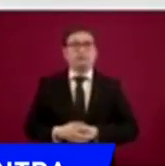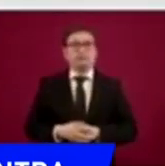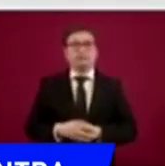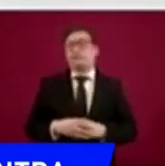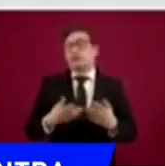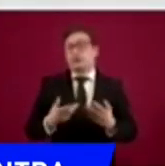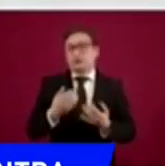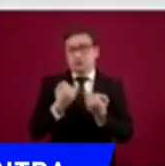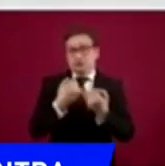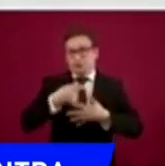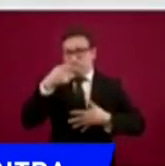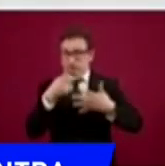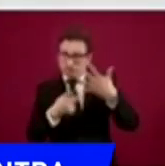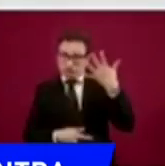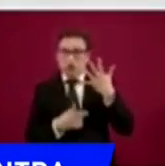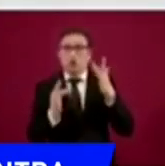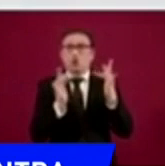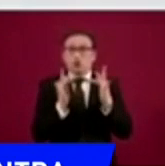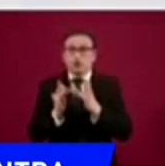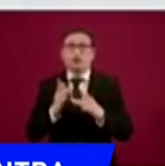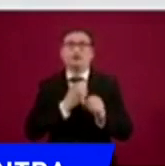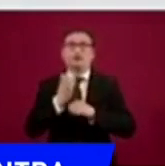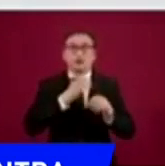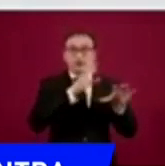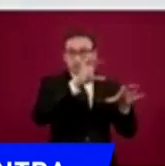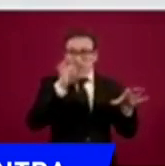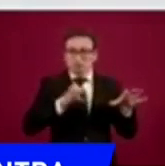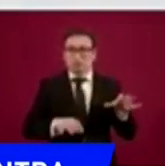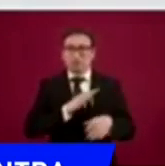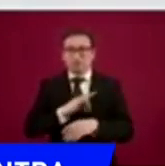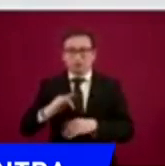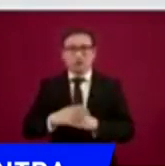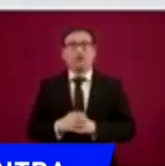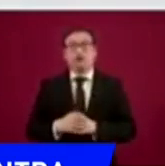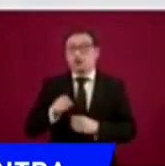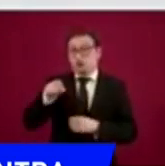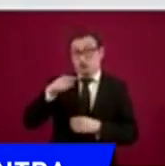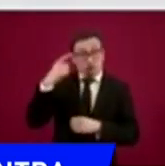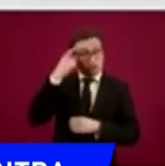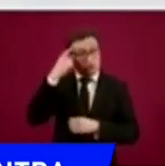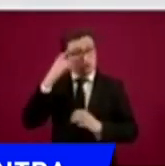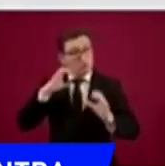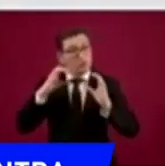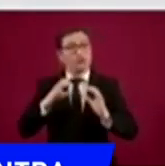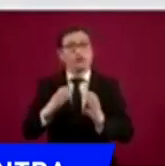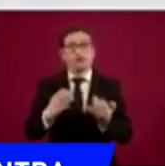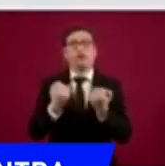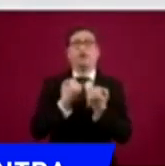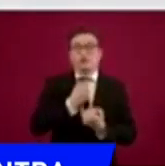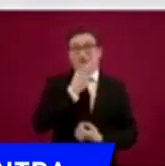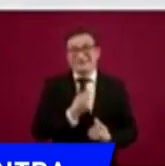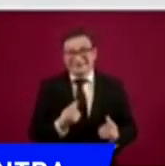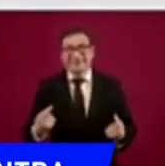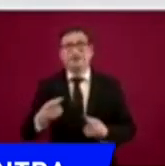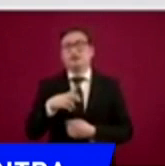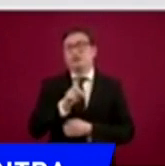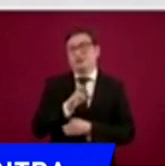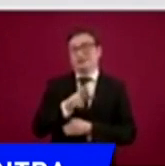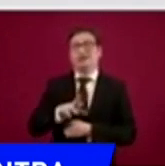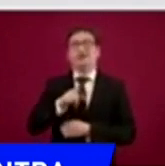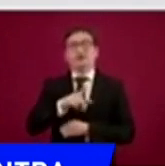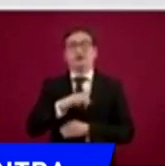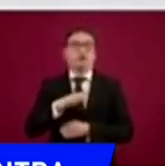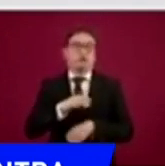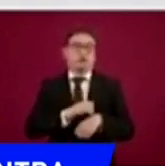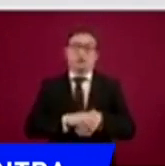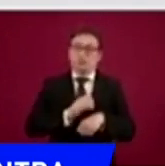con COVID-19, y en el cual se hace un tamizaje y que igual funciona a través de web o de Locatel.